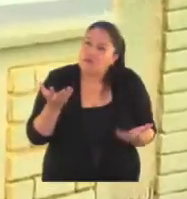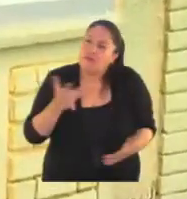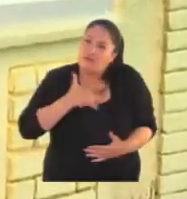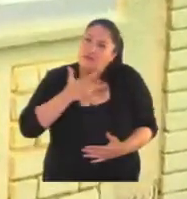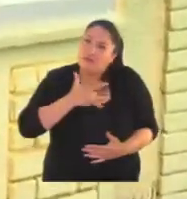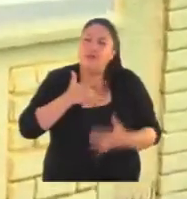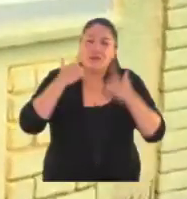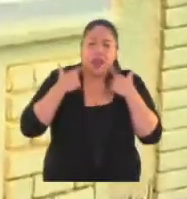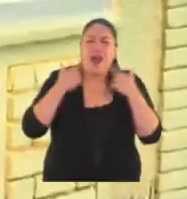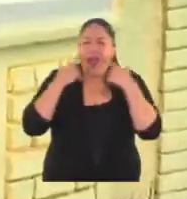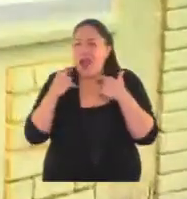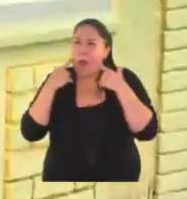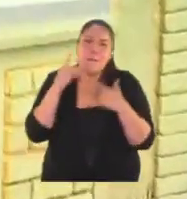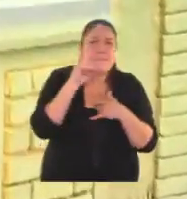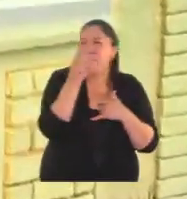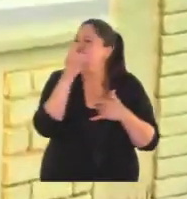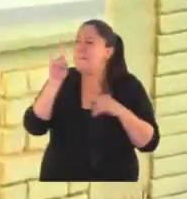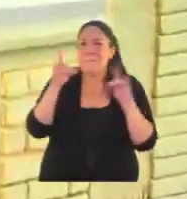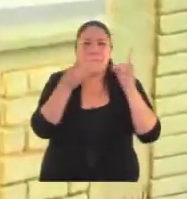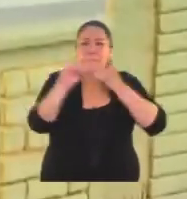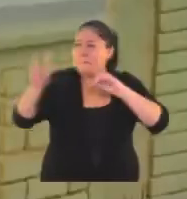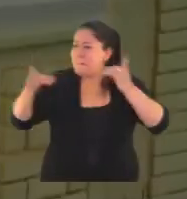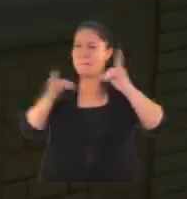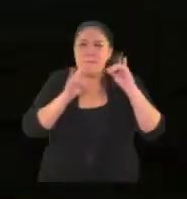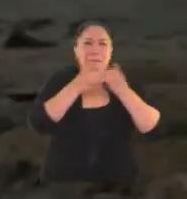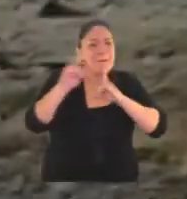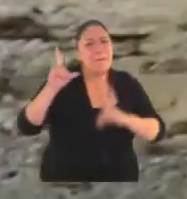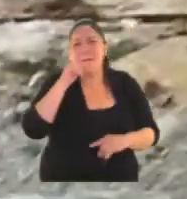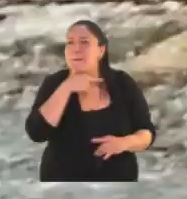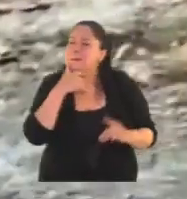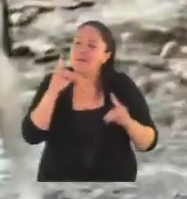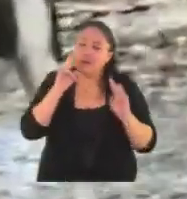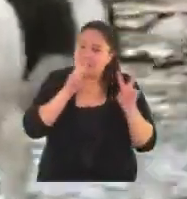ellos lloran, los ve usted por ahí como triste.